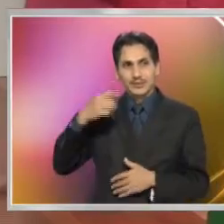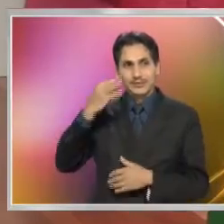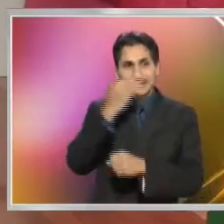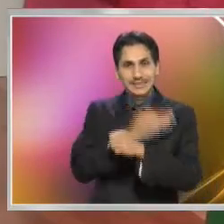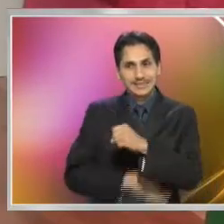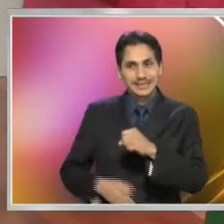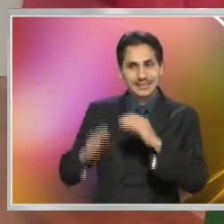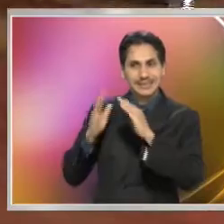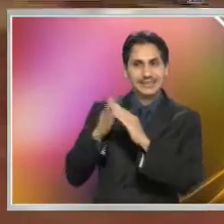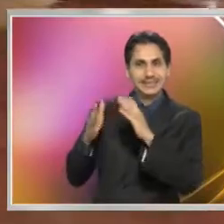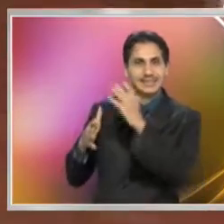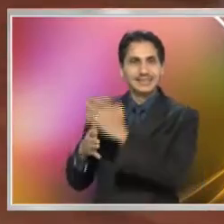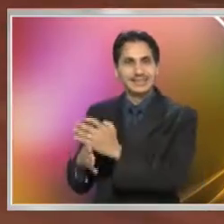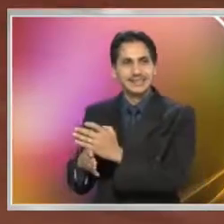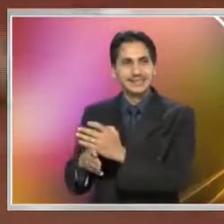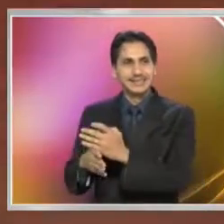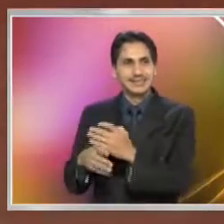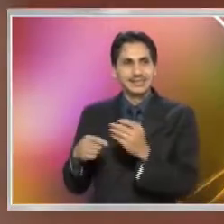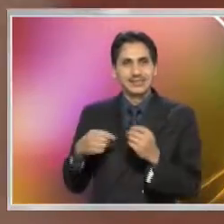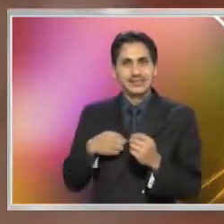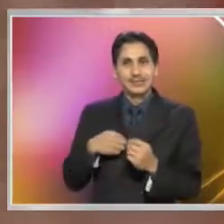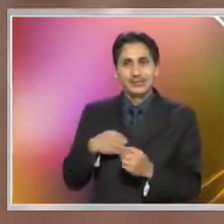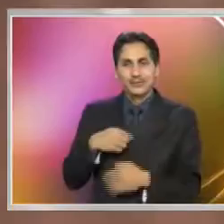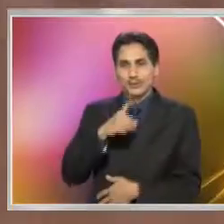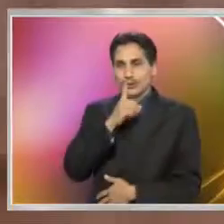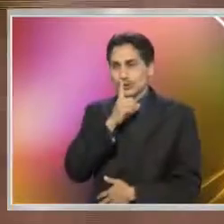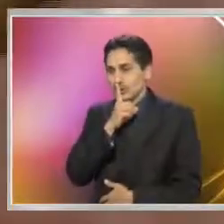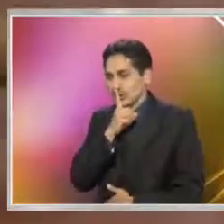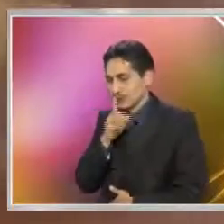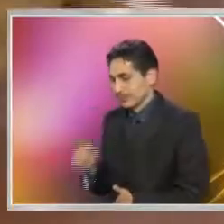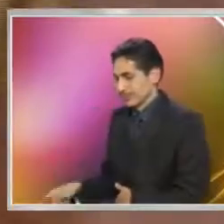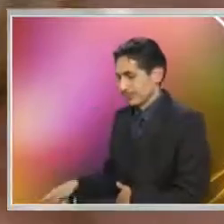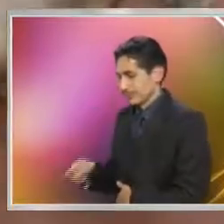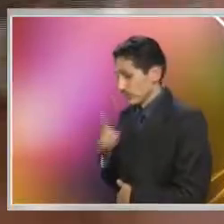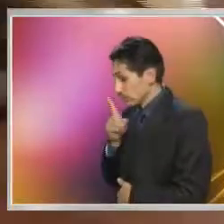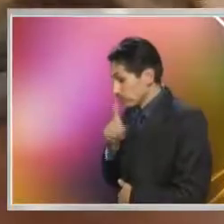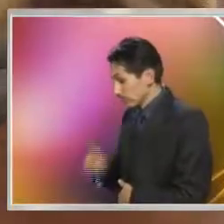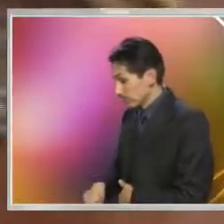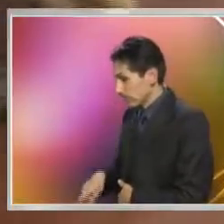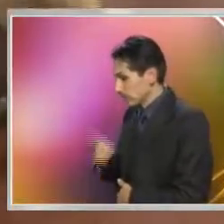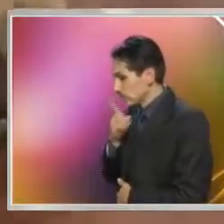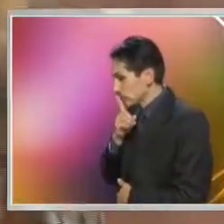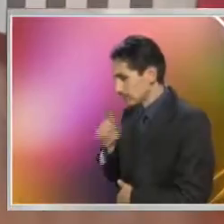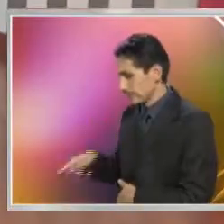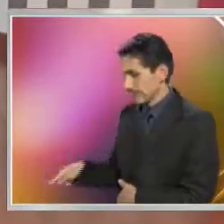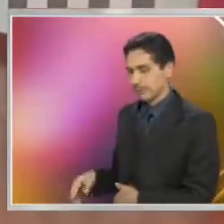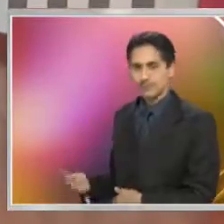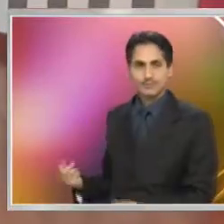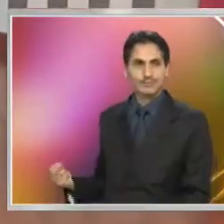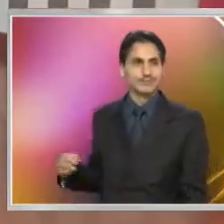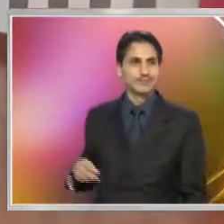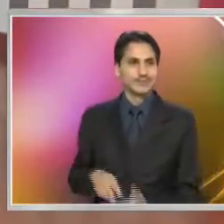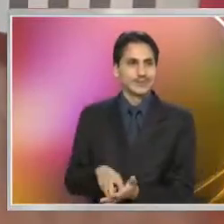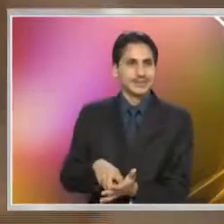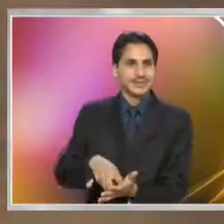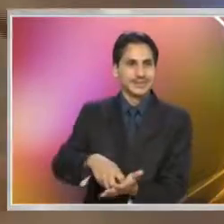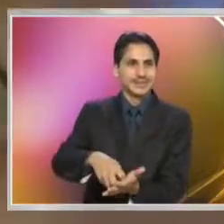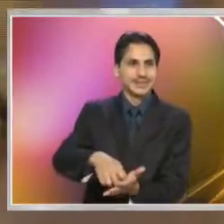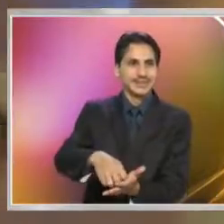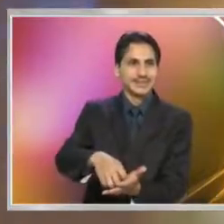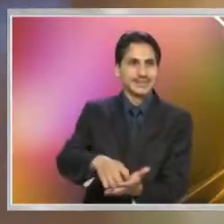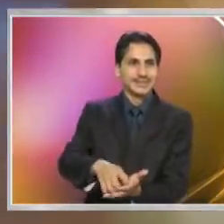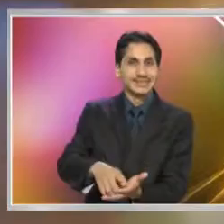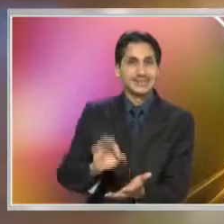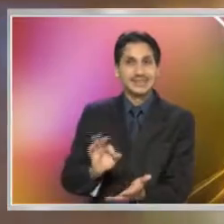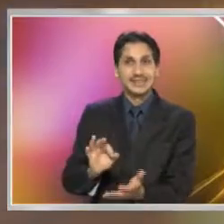couché. Es entrar pecho a tierra. Pero si nos descubre, podemos hacer maniobras evasivas para un lado o maniobras